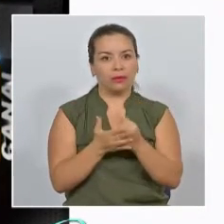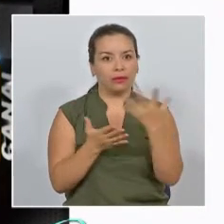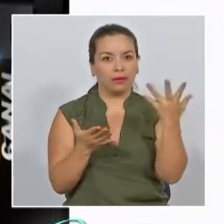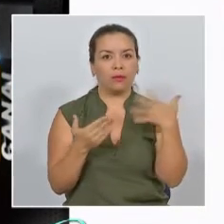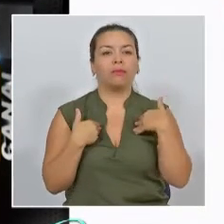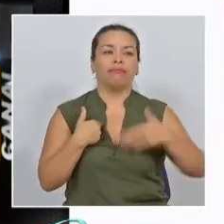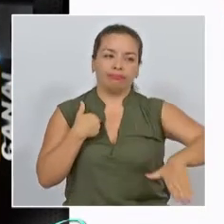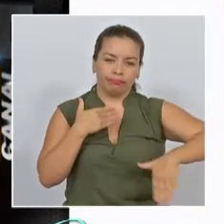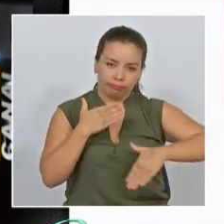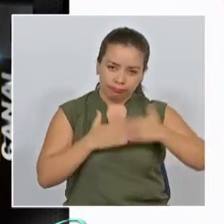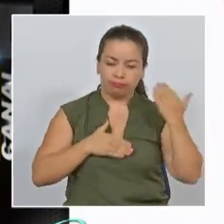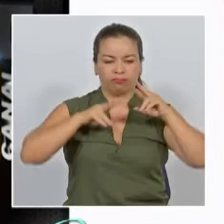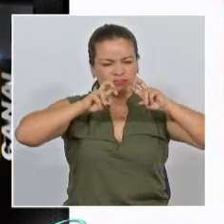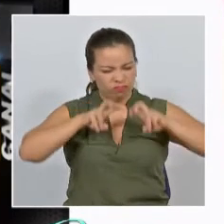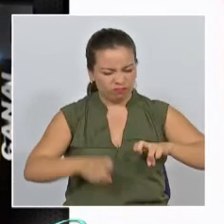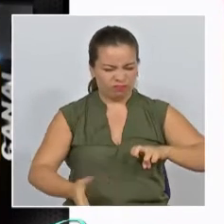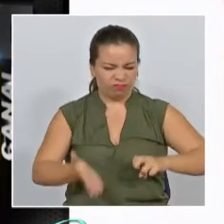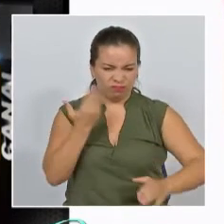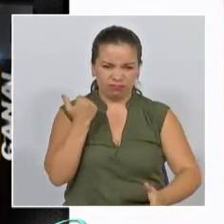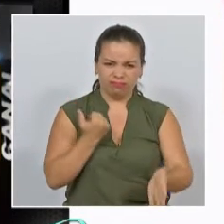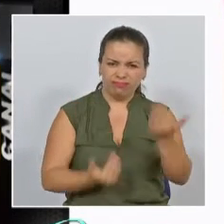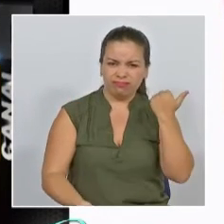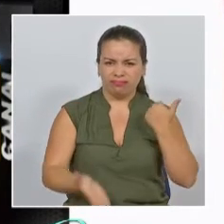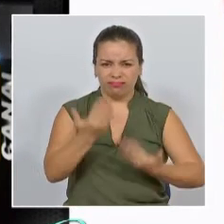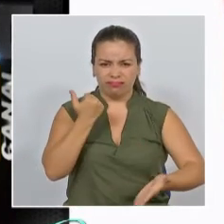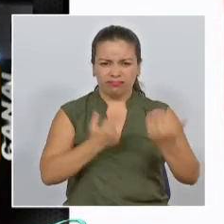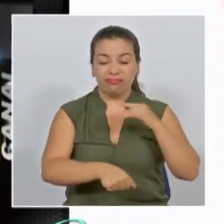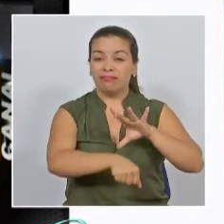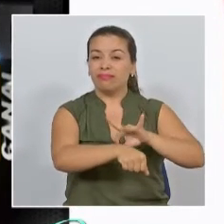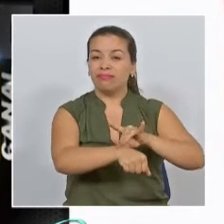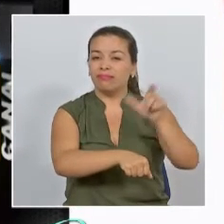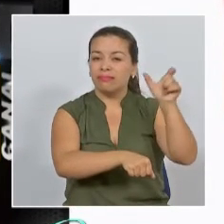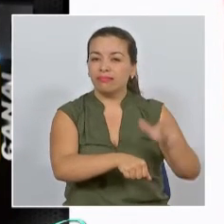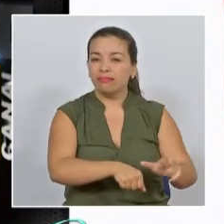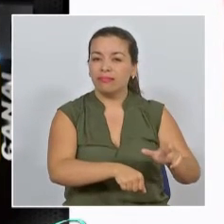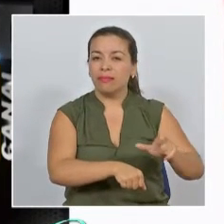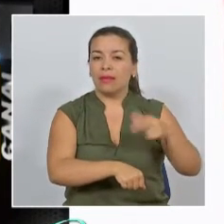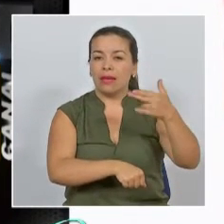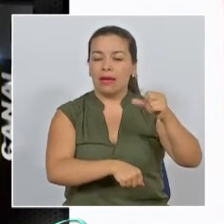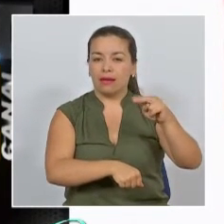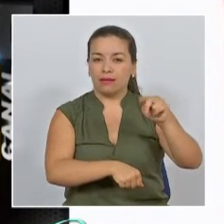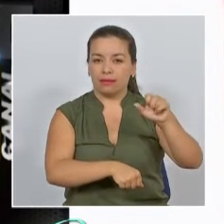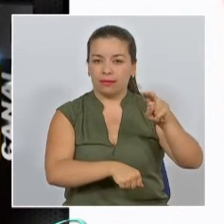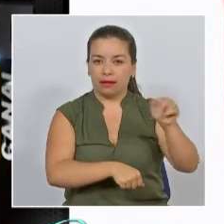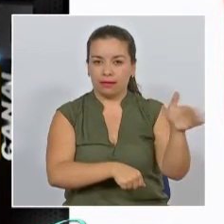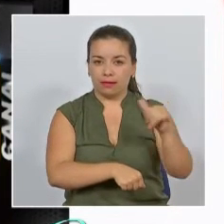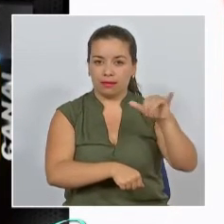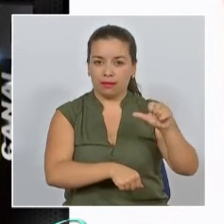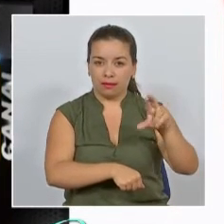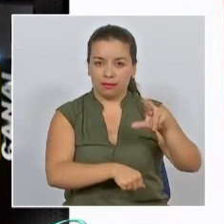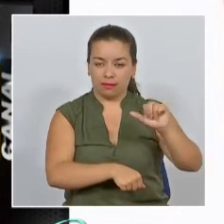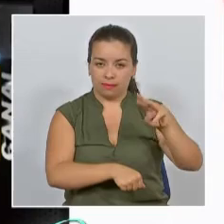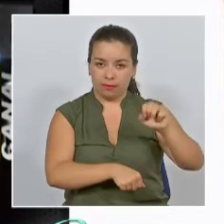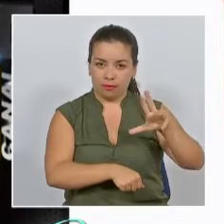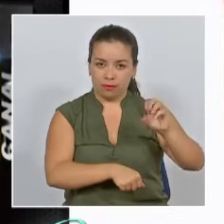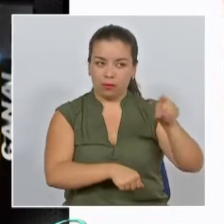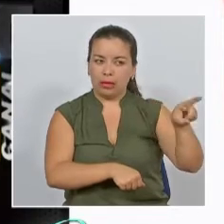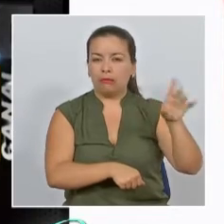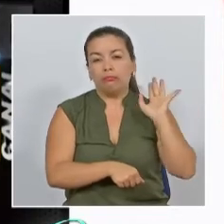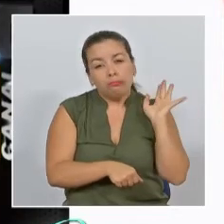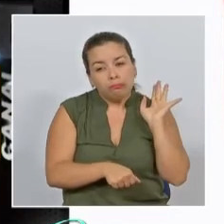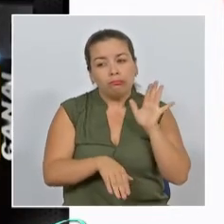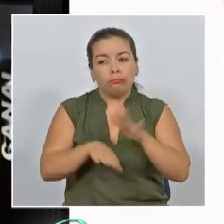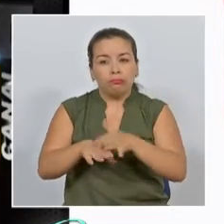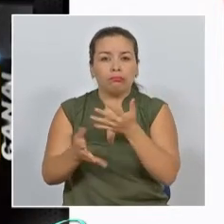empezaron los estudios, de los cuales hizo parte el doctor Hernán Jaramillo, que es una dieta muy criticada, que